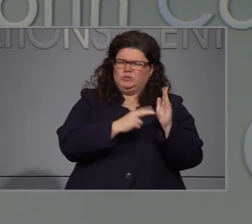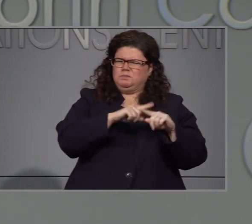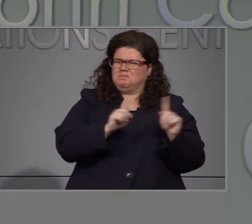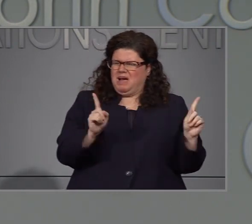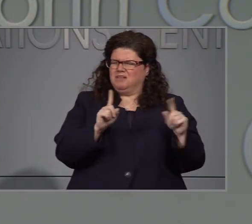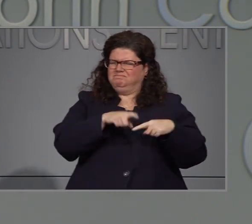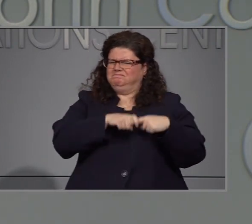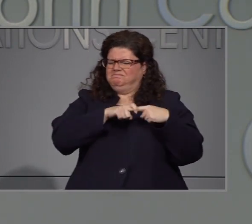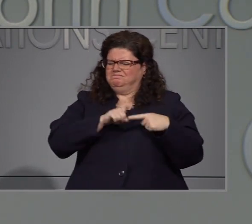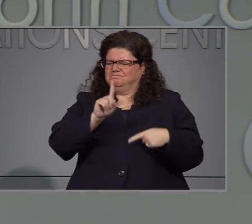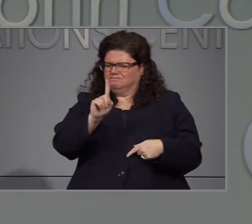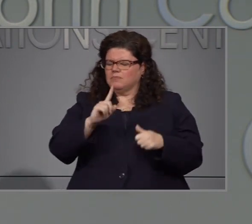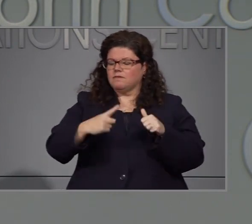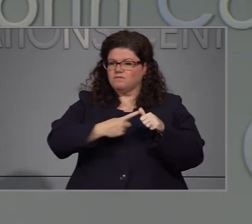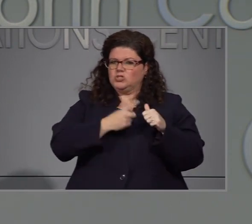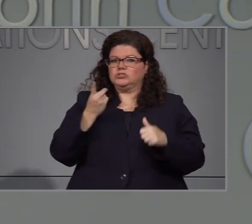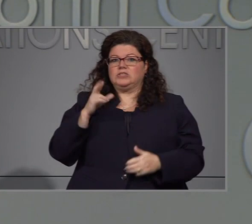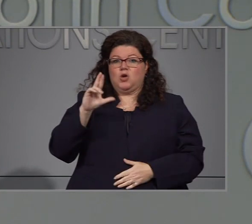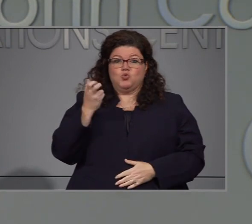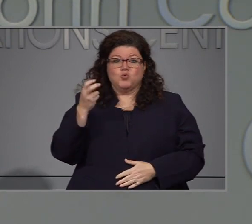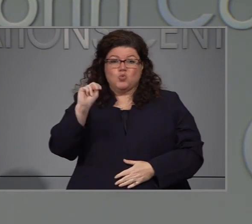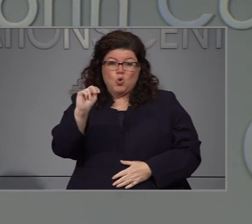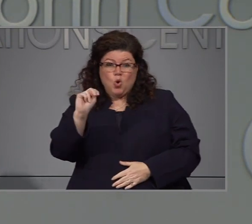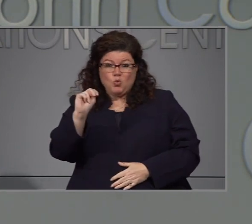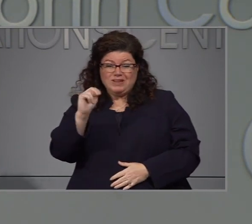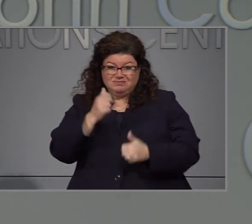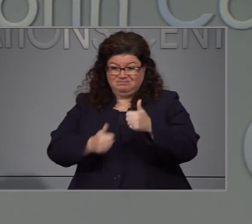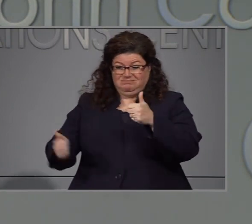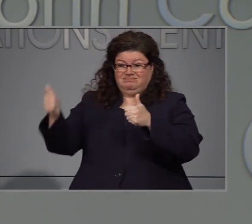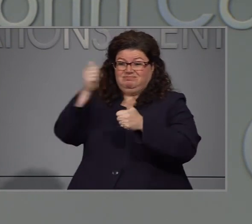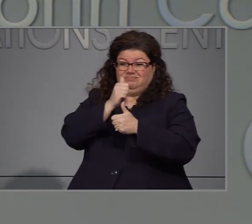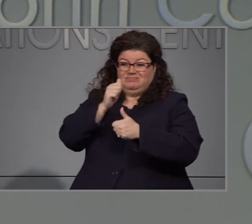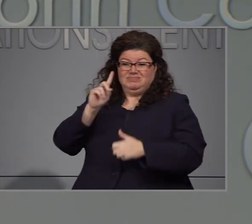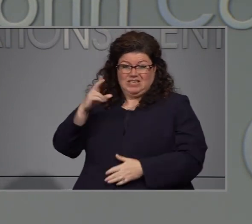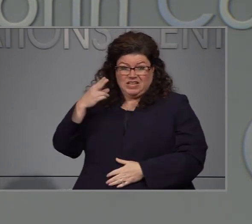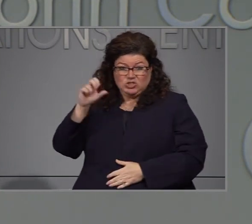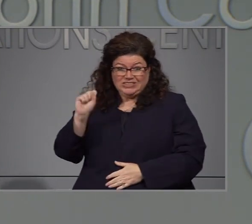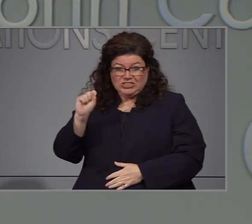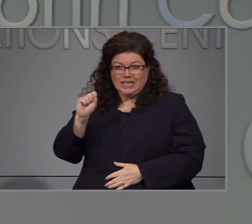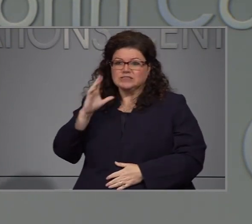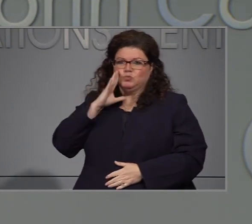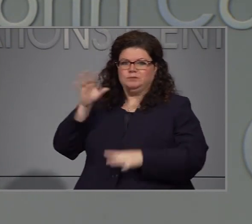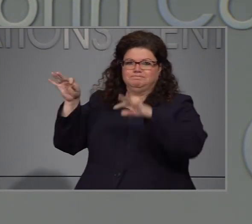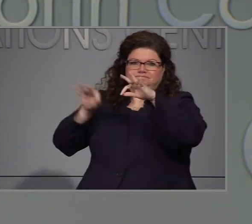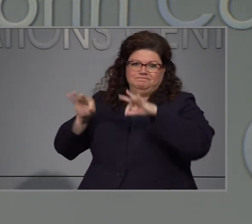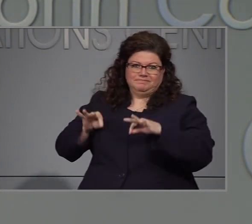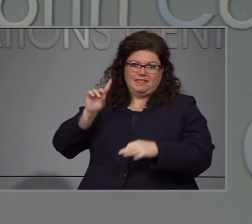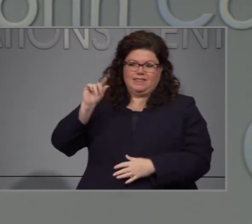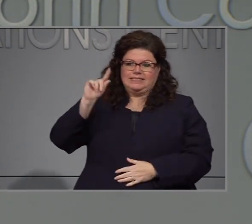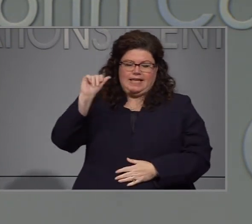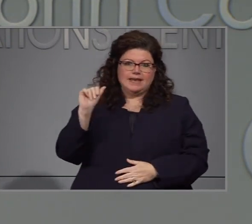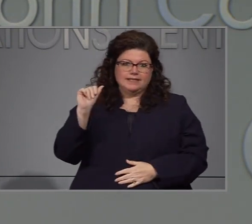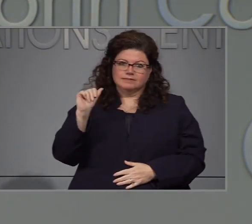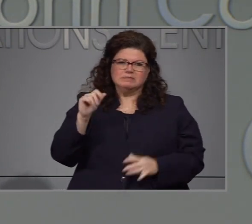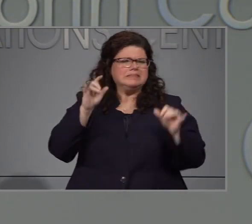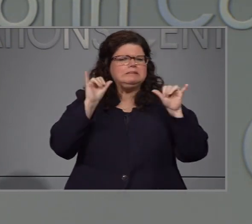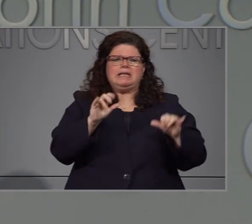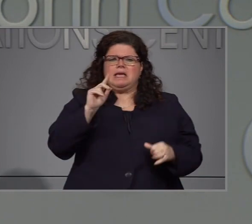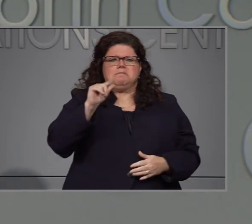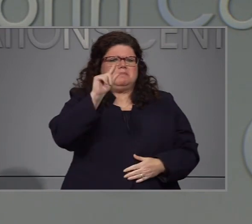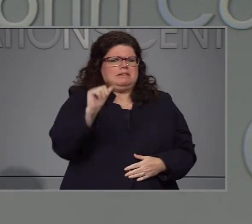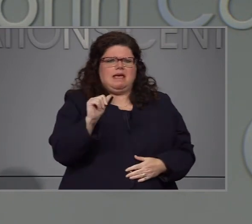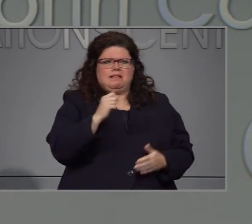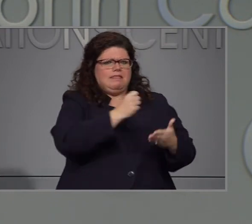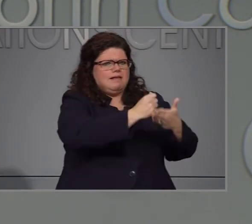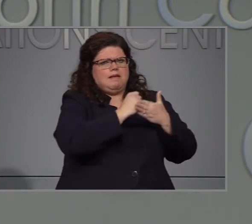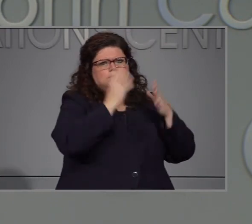a la doctora Mandy Cohen, nuestra secretaria de Salud y Departamento de Salud y Servicios Humanos, que nos hable acerca de los mismos datos que han